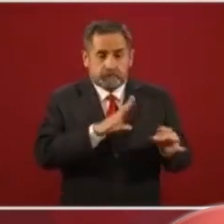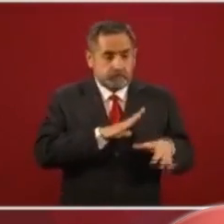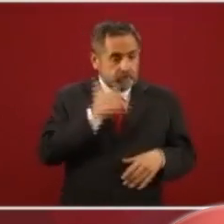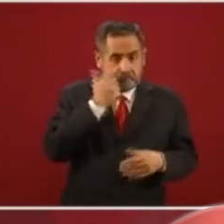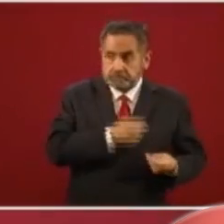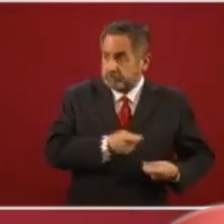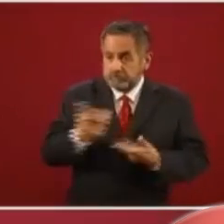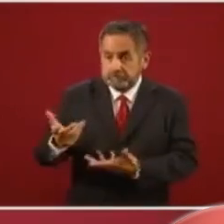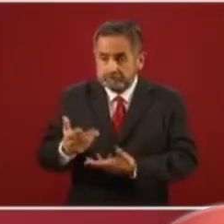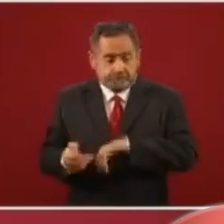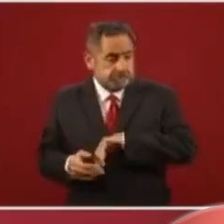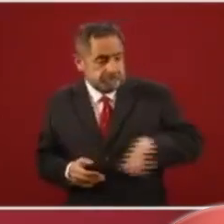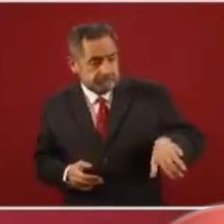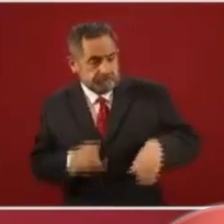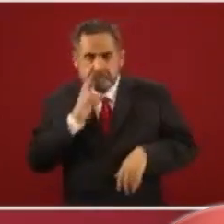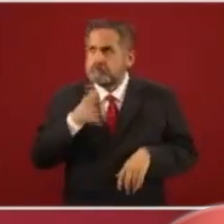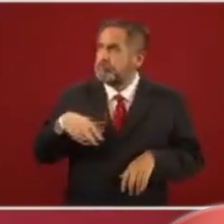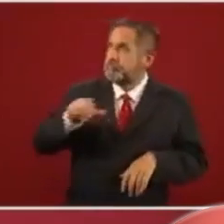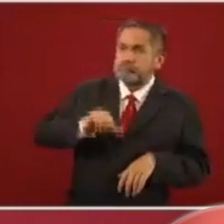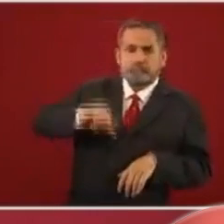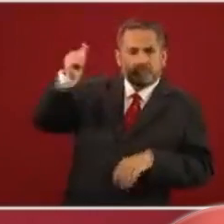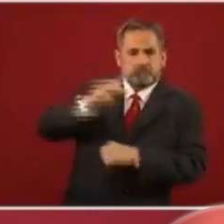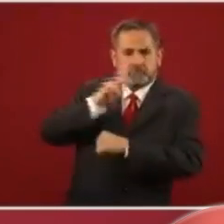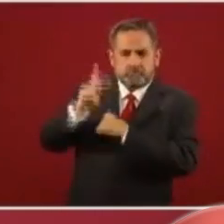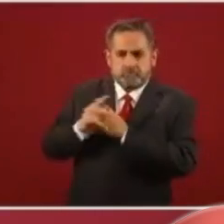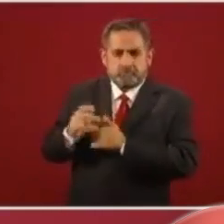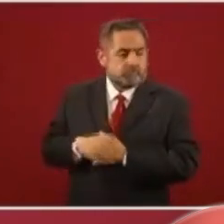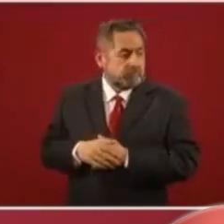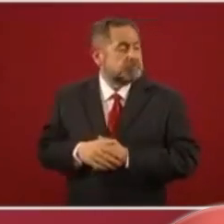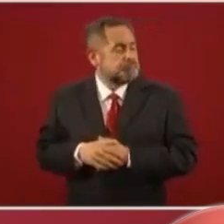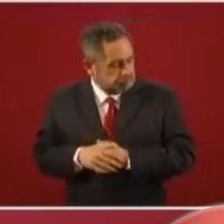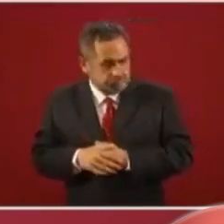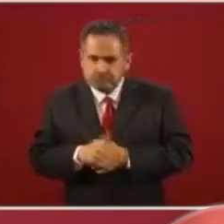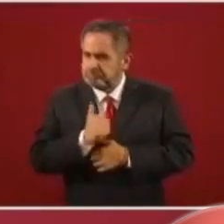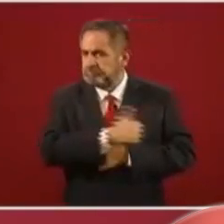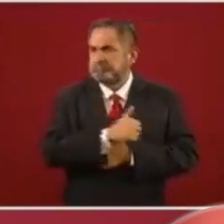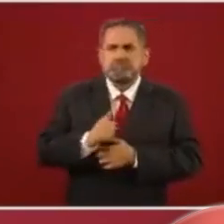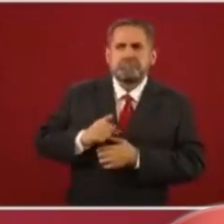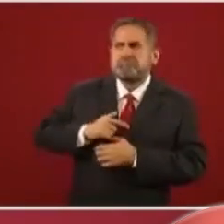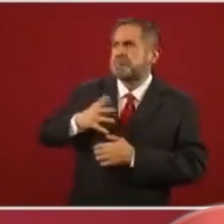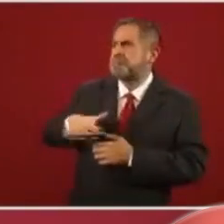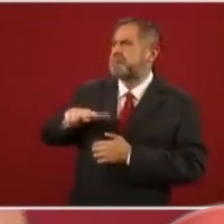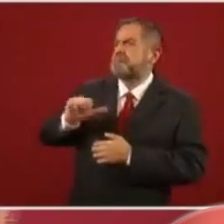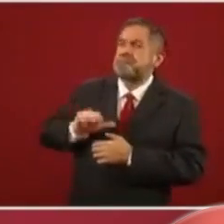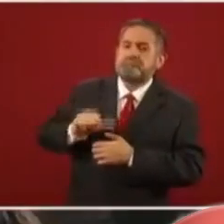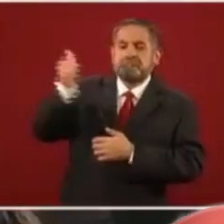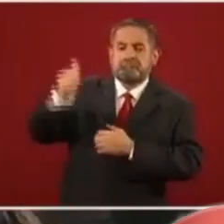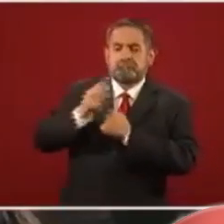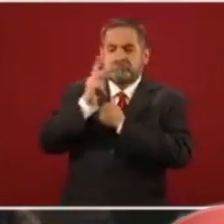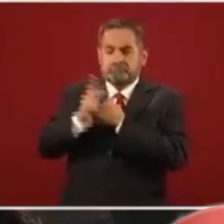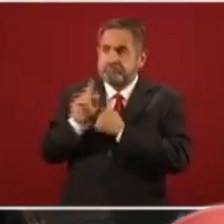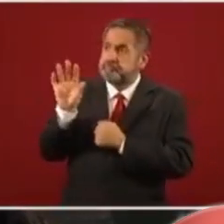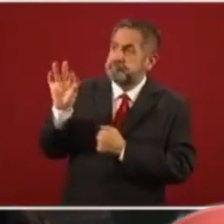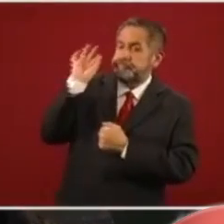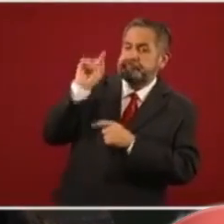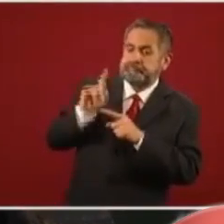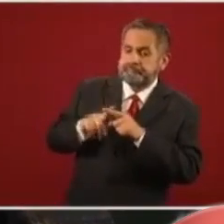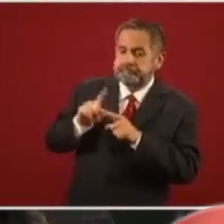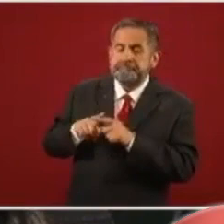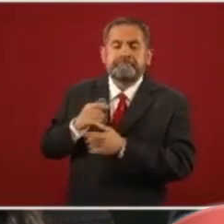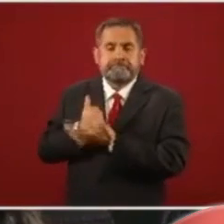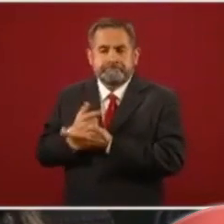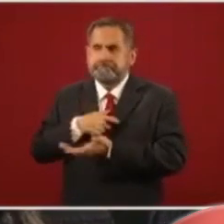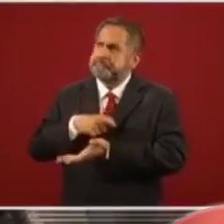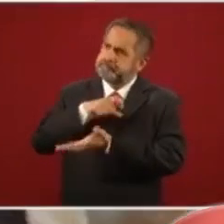quiere dar, búsquenlo fuera. Y lo hicimos. Y entonces encontramos quién lo tiene,